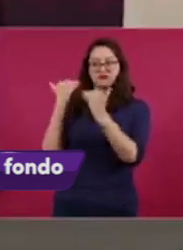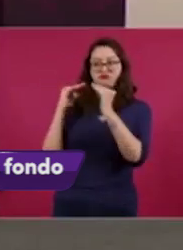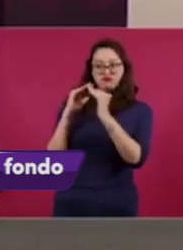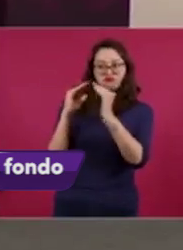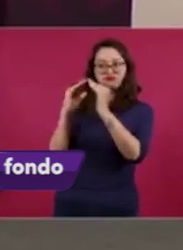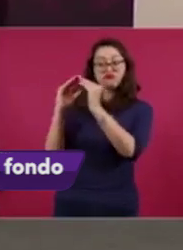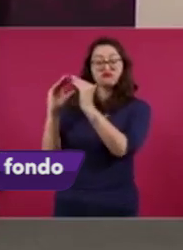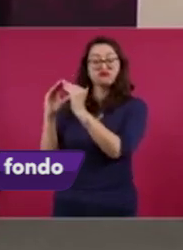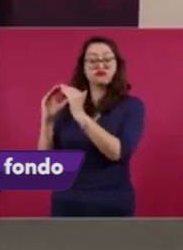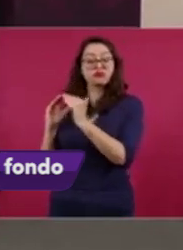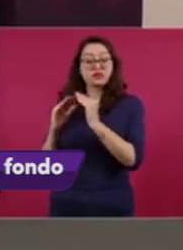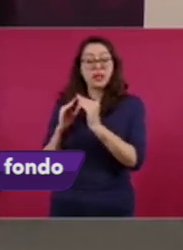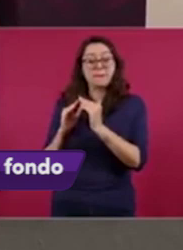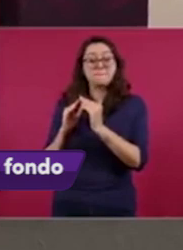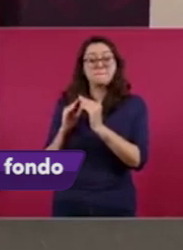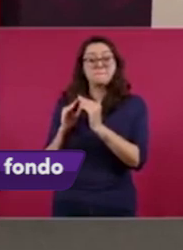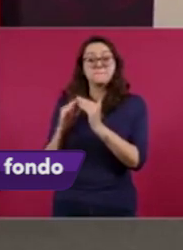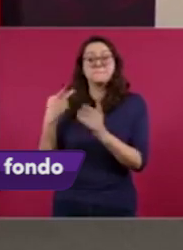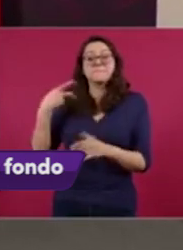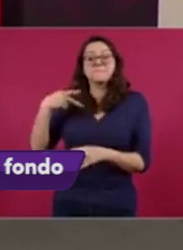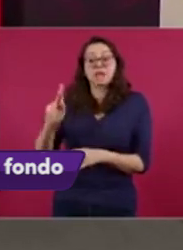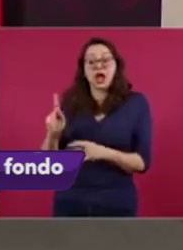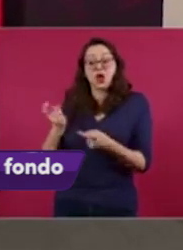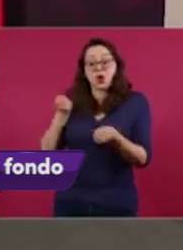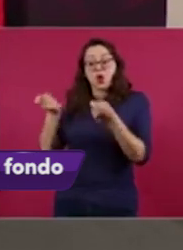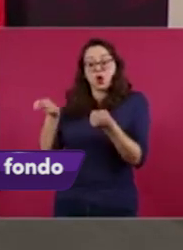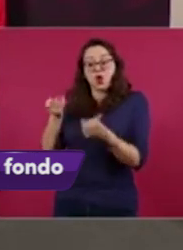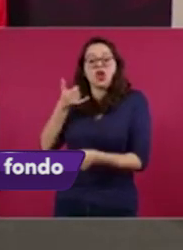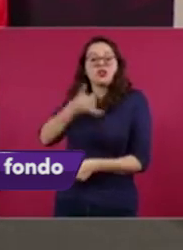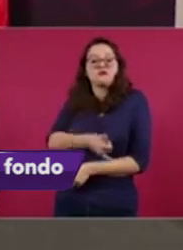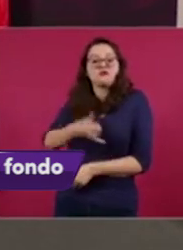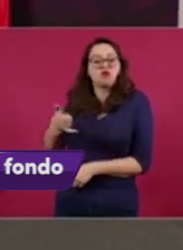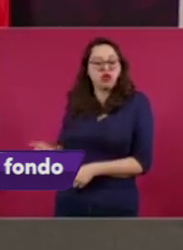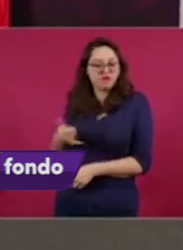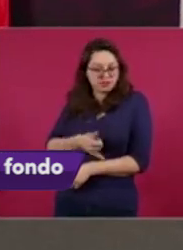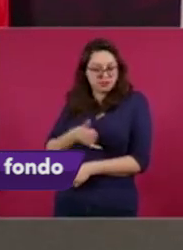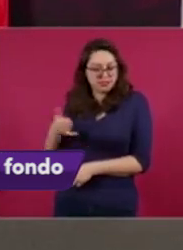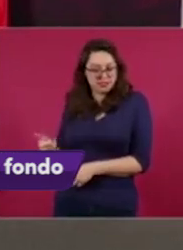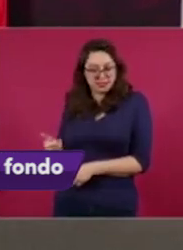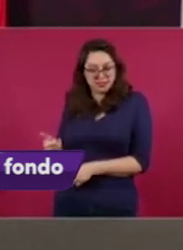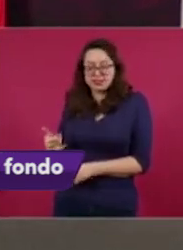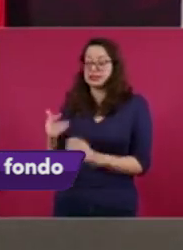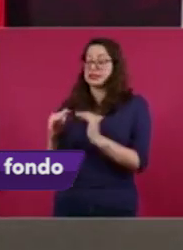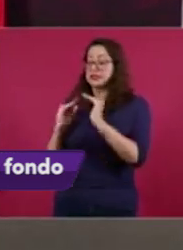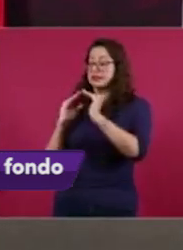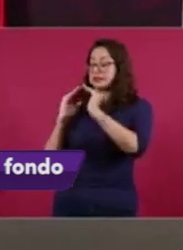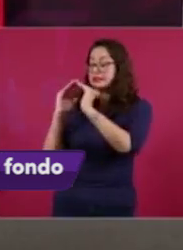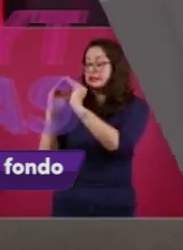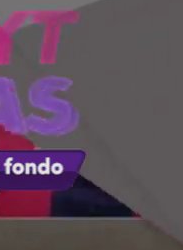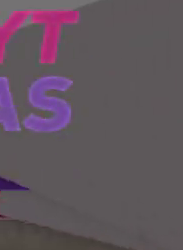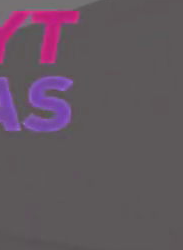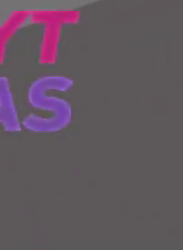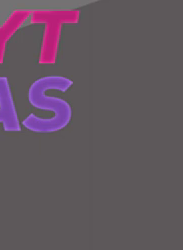el inminente fin de su mandato, confió en que el próximo gobierno federal pueda retomarlo en beneficio de millones de